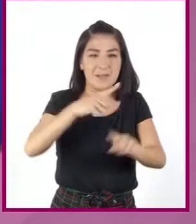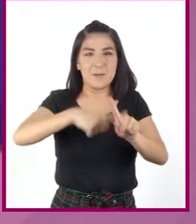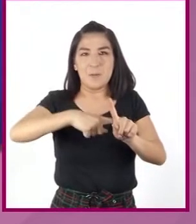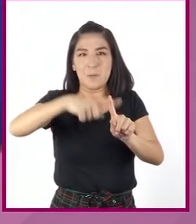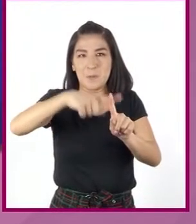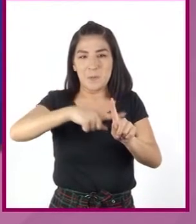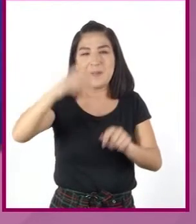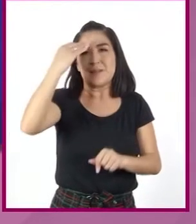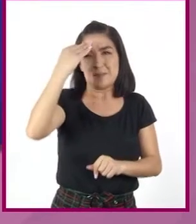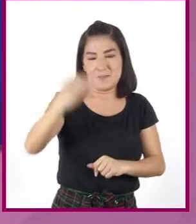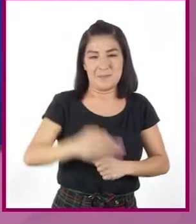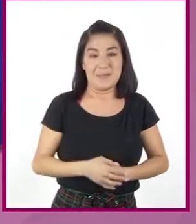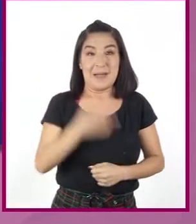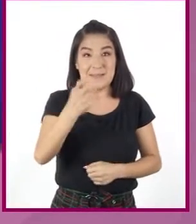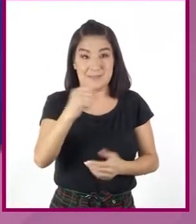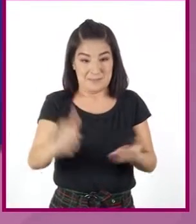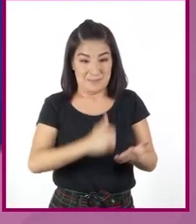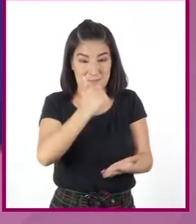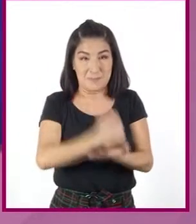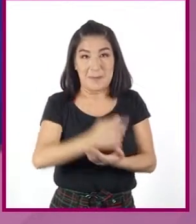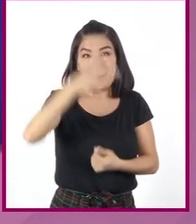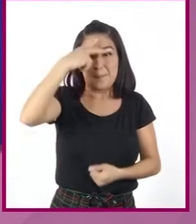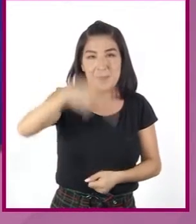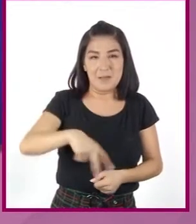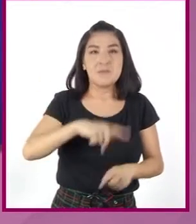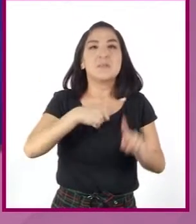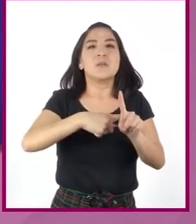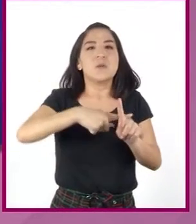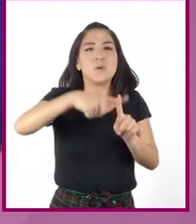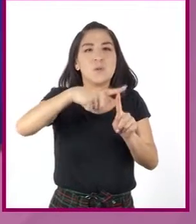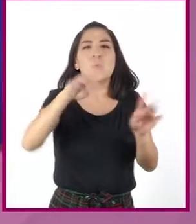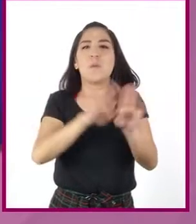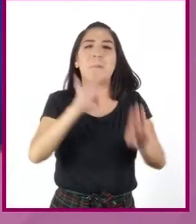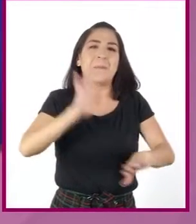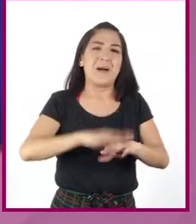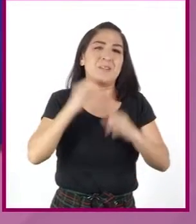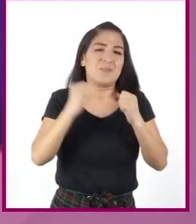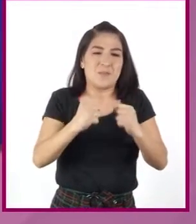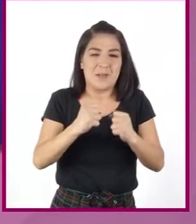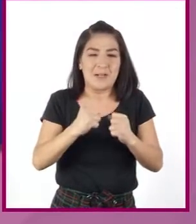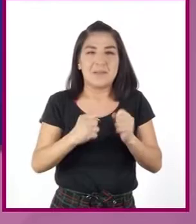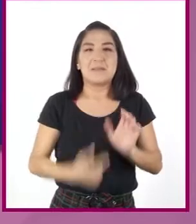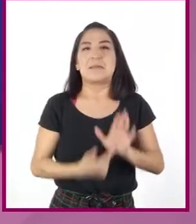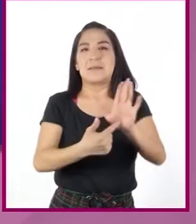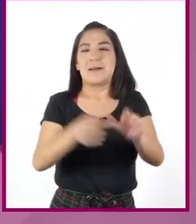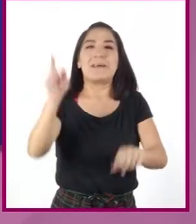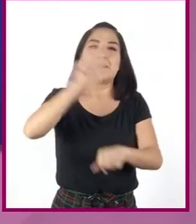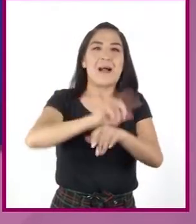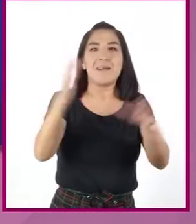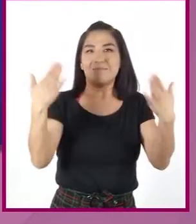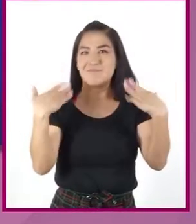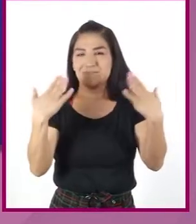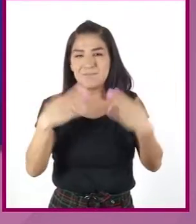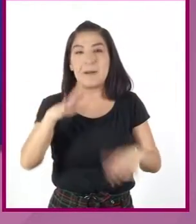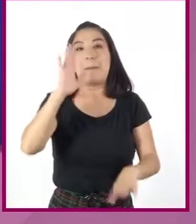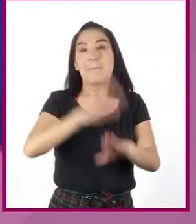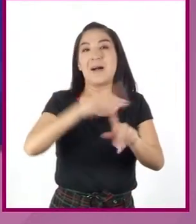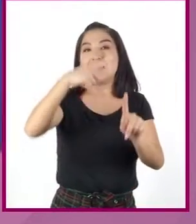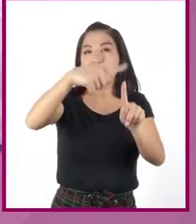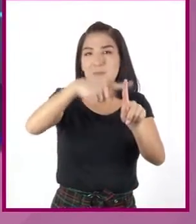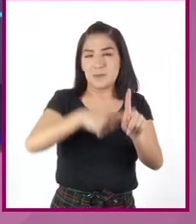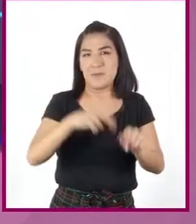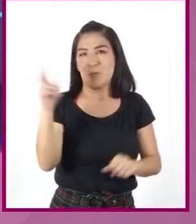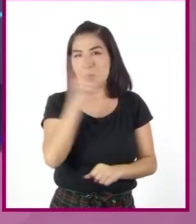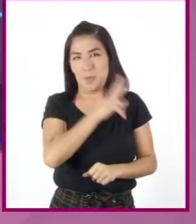tiempo. Aquí en la Ciudad de México, las temperaturas más altas se presentan en la primavera y las más bajas en el